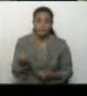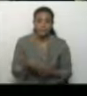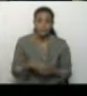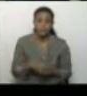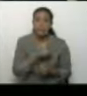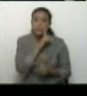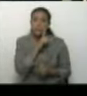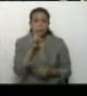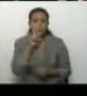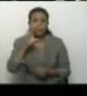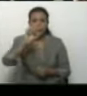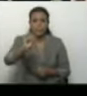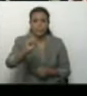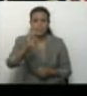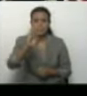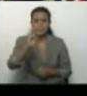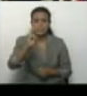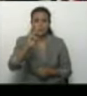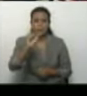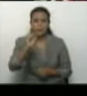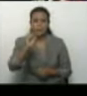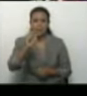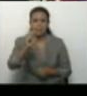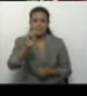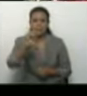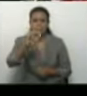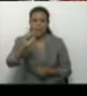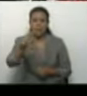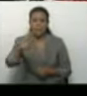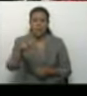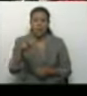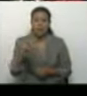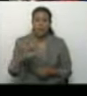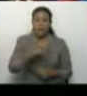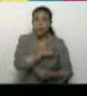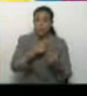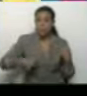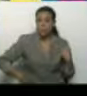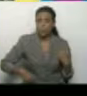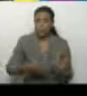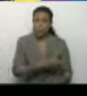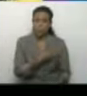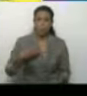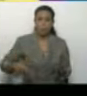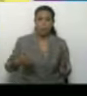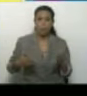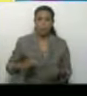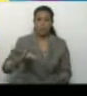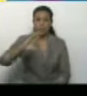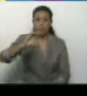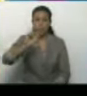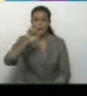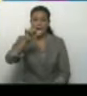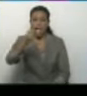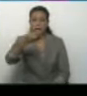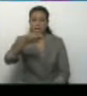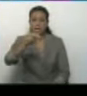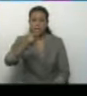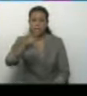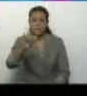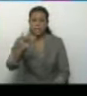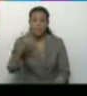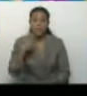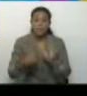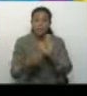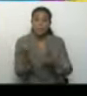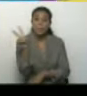tú? Sebastián Magnini. El robot Kashi fue el robot que nosotros construimos a partir de un kit de piezas para ser el que va a representar a Venezuela,